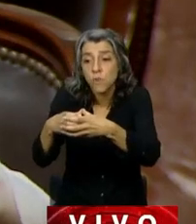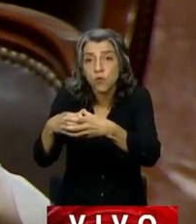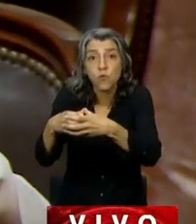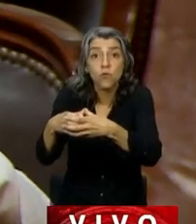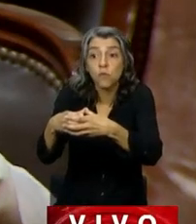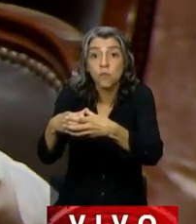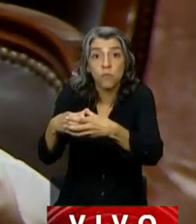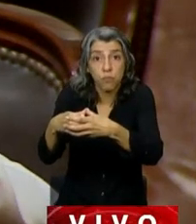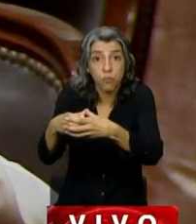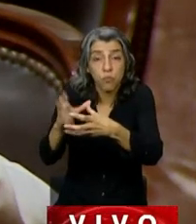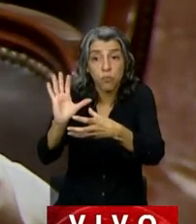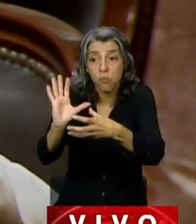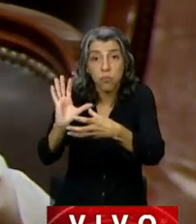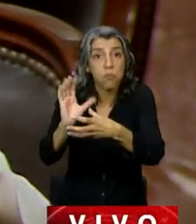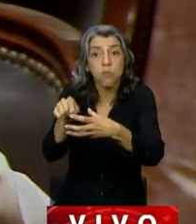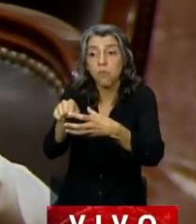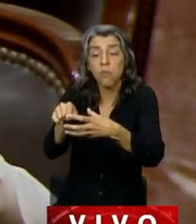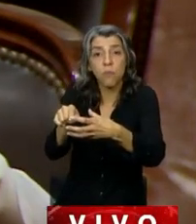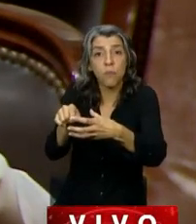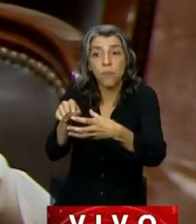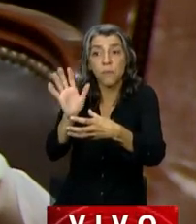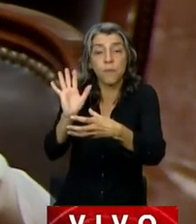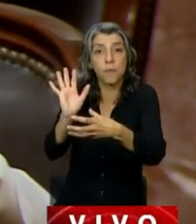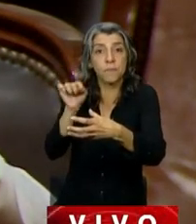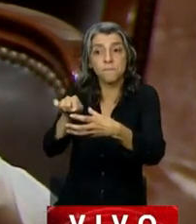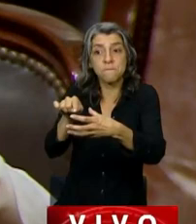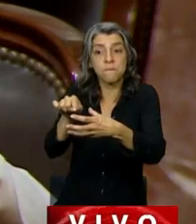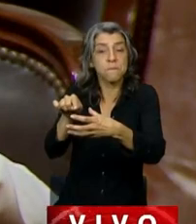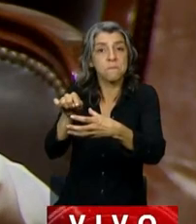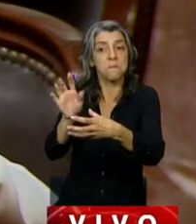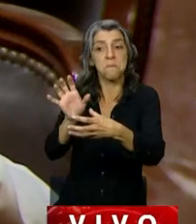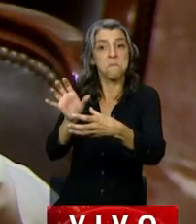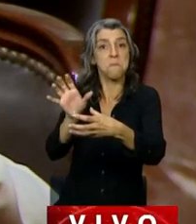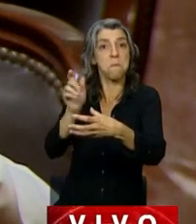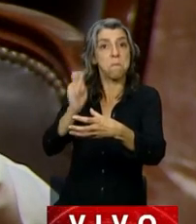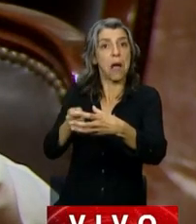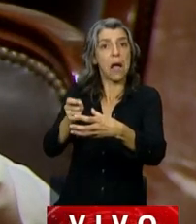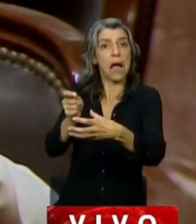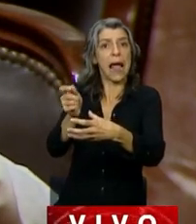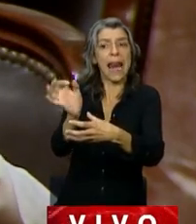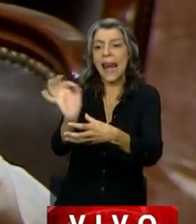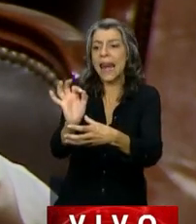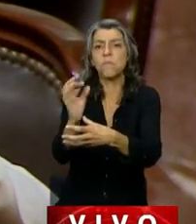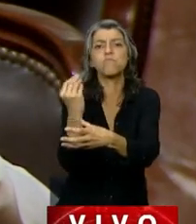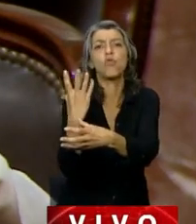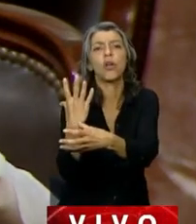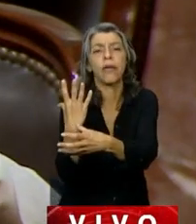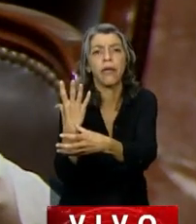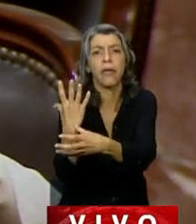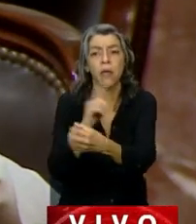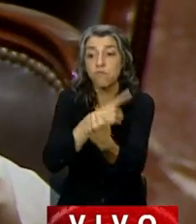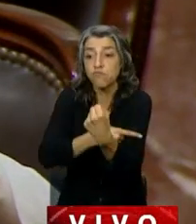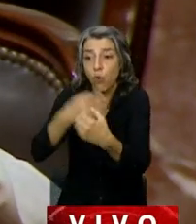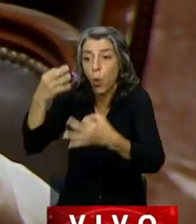una élite del Poder Judicial que suponen que no tienen que pagarlos. ¿Por qué? porque